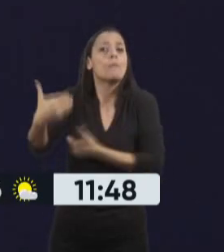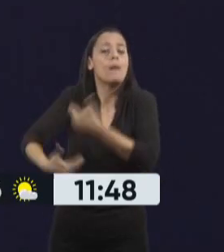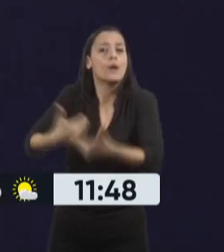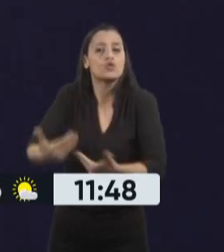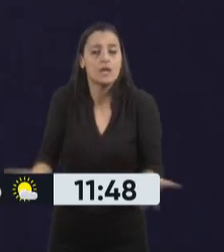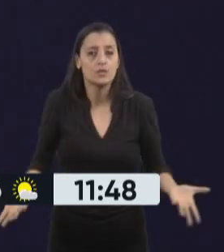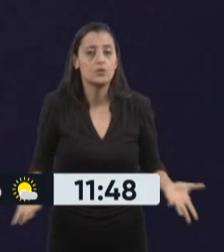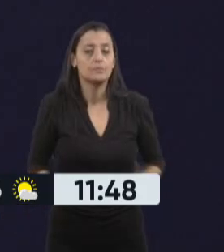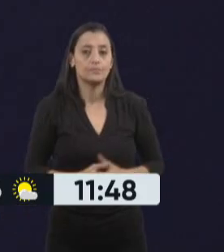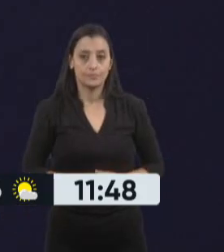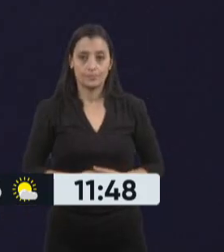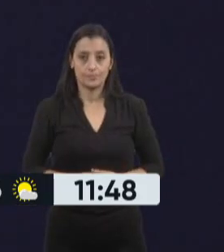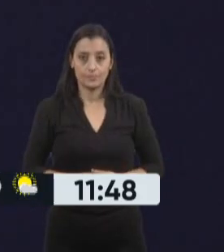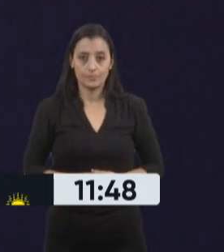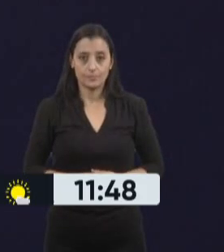bueno,